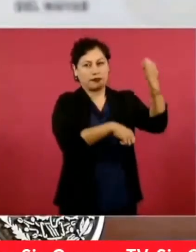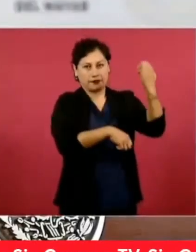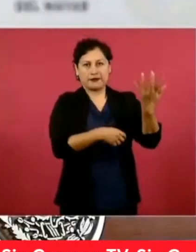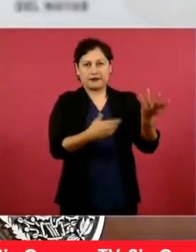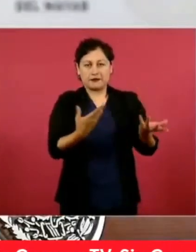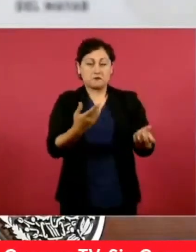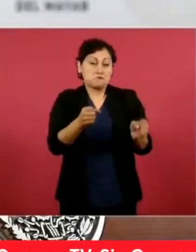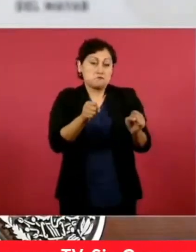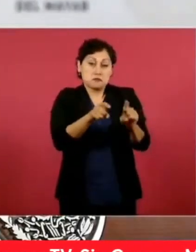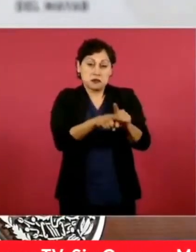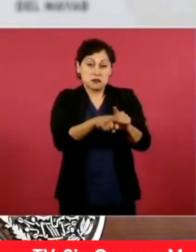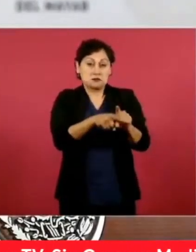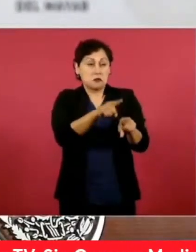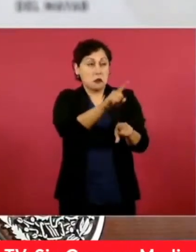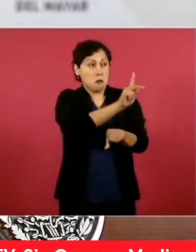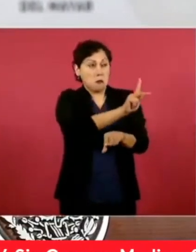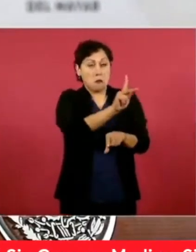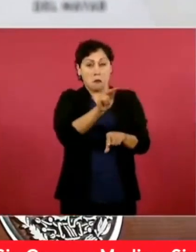y